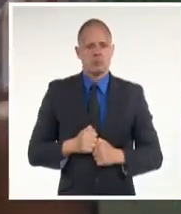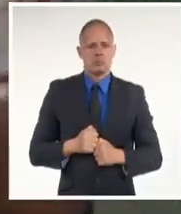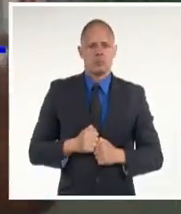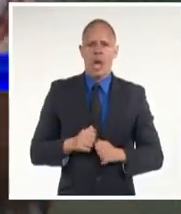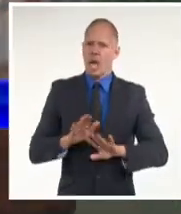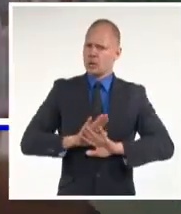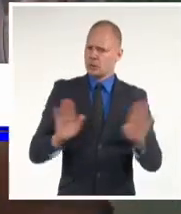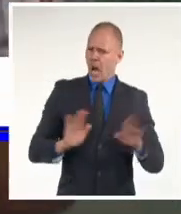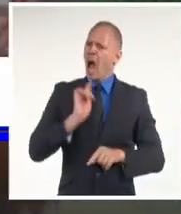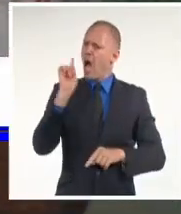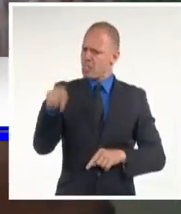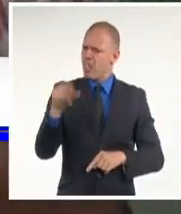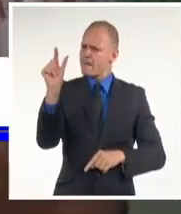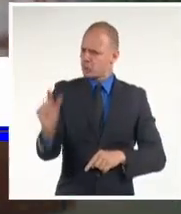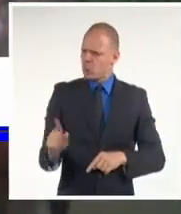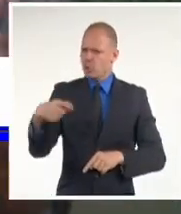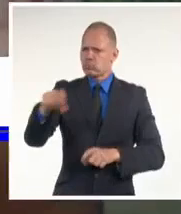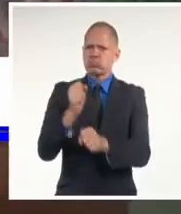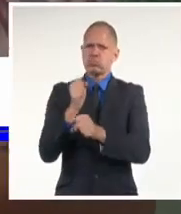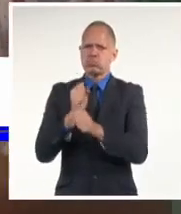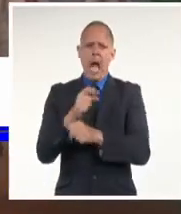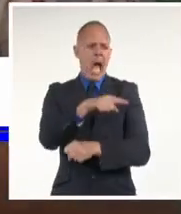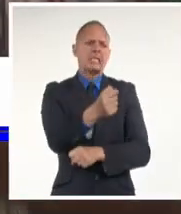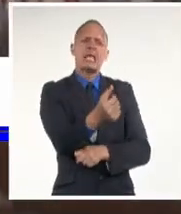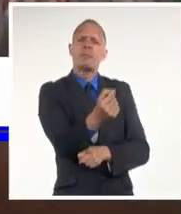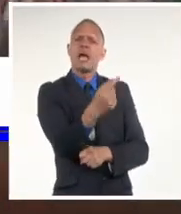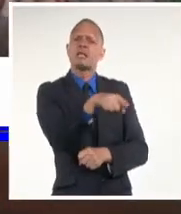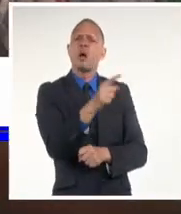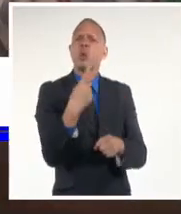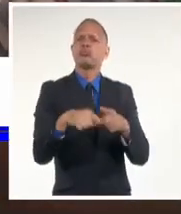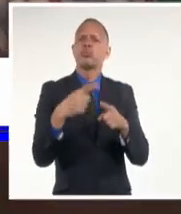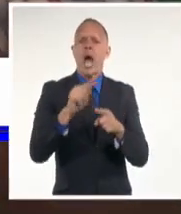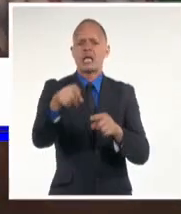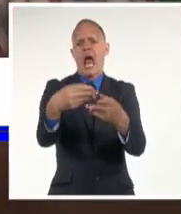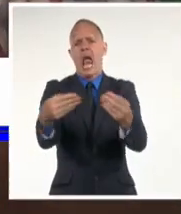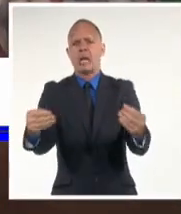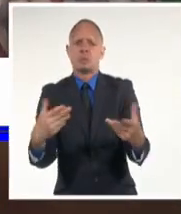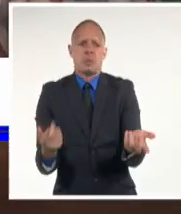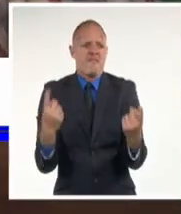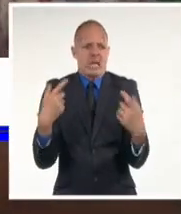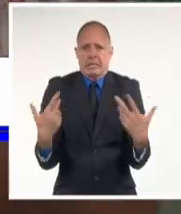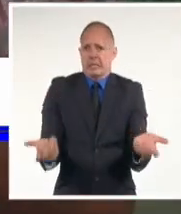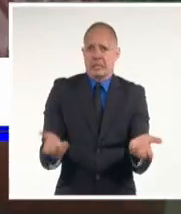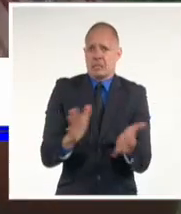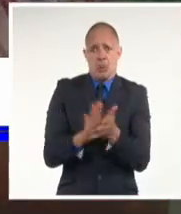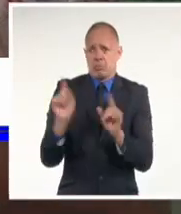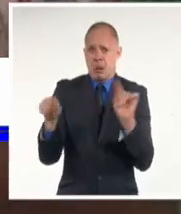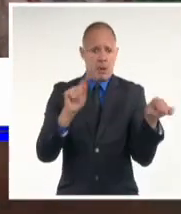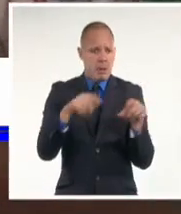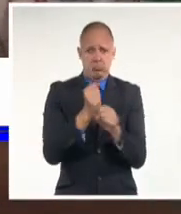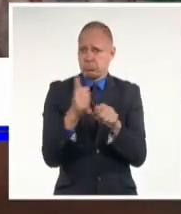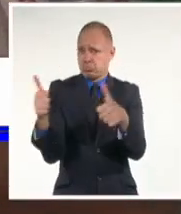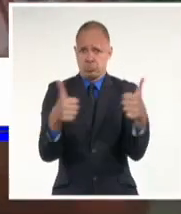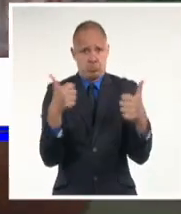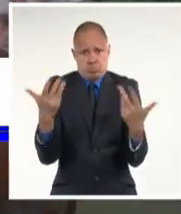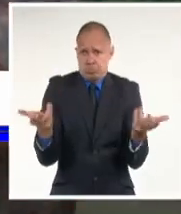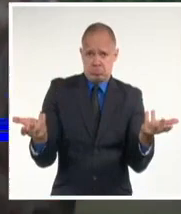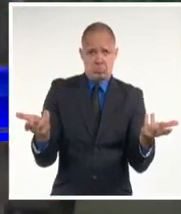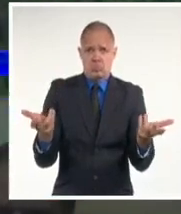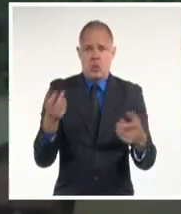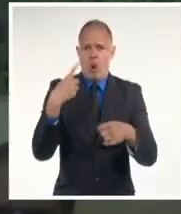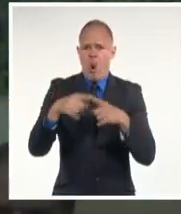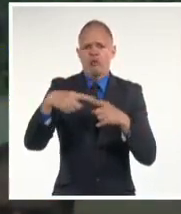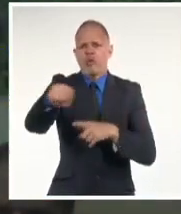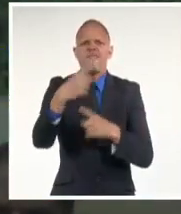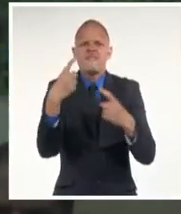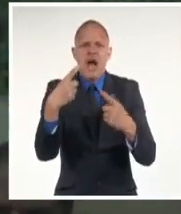están los hombres, materia orgánica, está la semilla, está la tierra. Por tanto, ¿qué nos falta? No falta nada para esas cosas. ¿Qué falta?